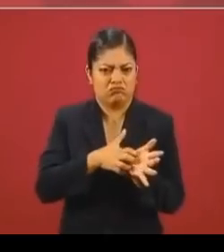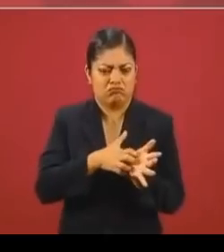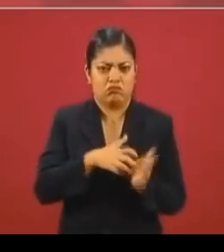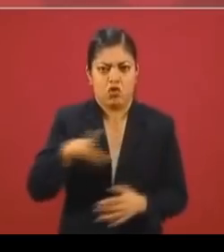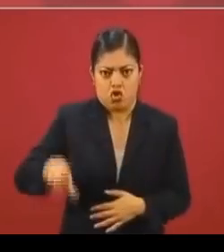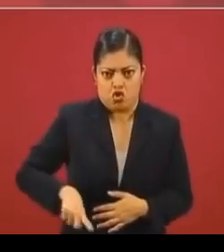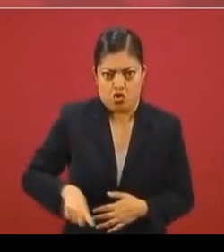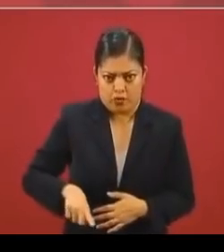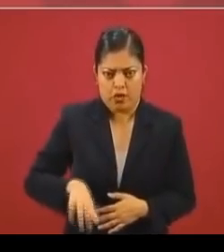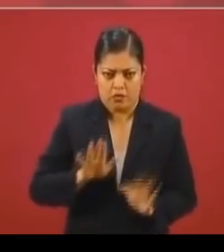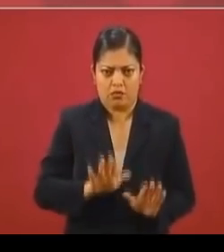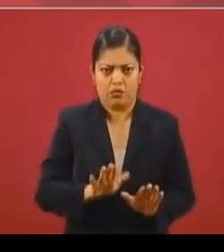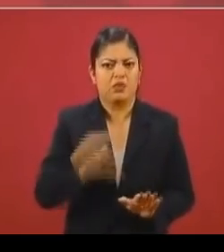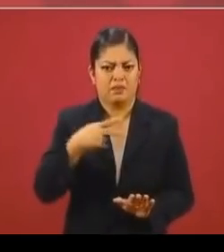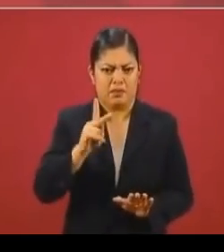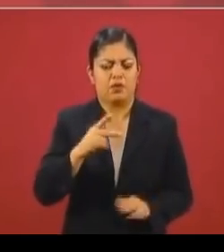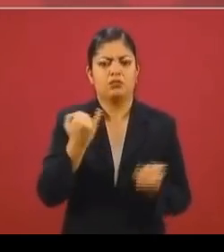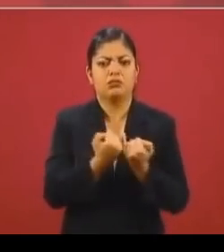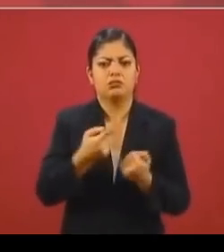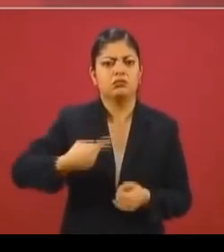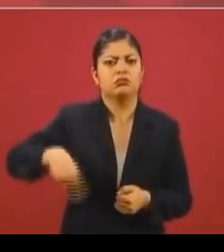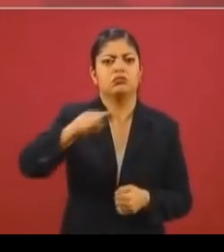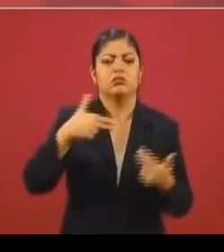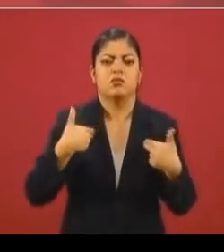gobierno, sino como forma de vida?